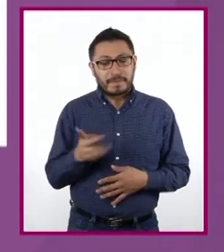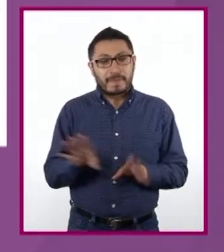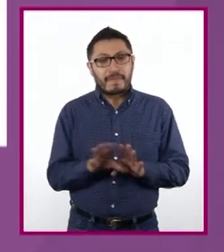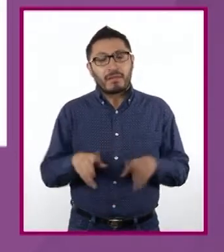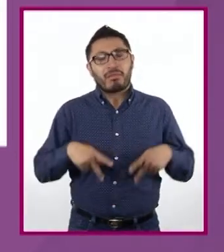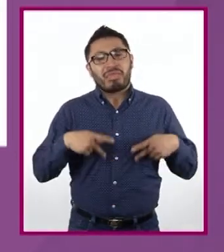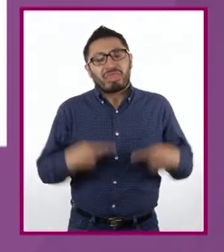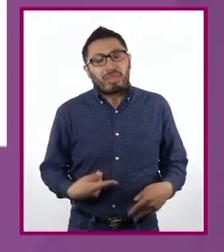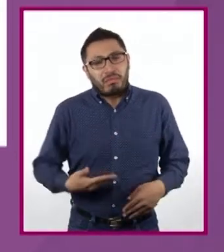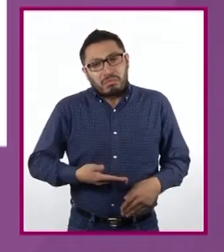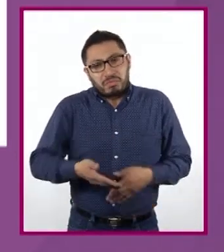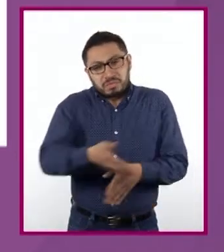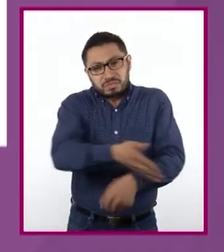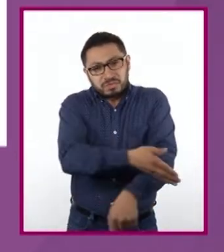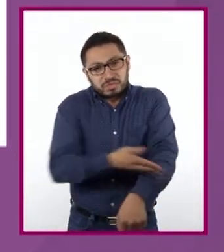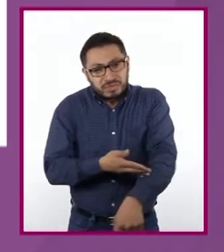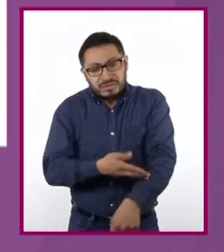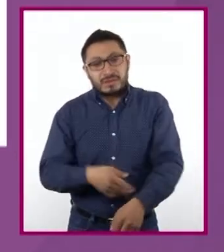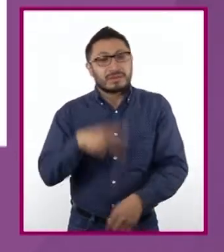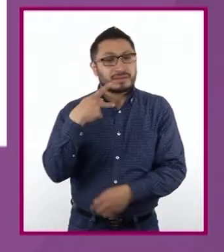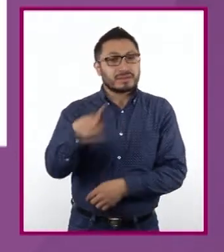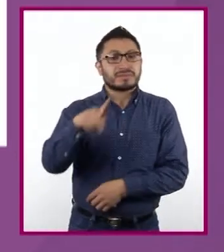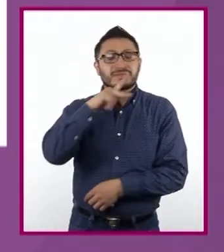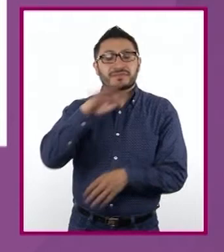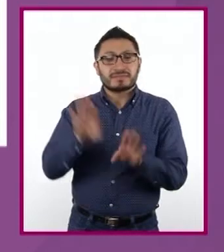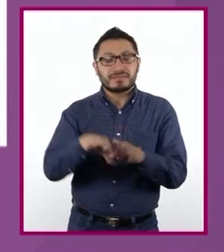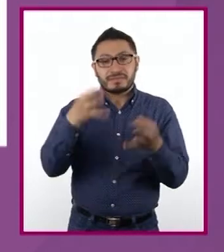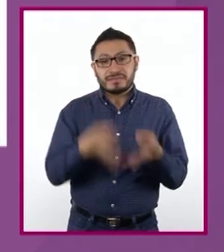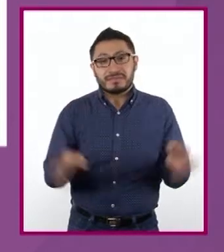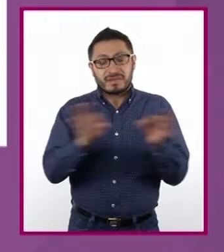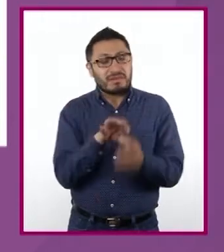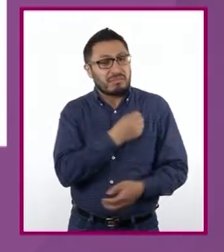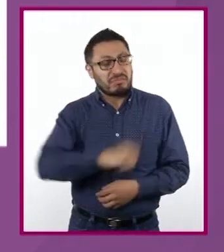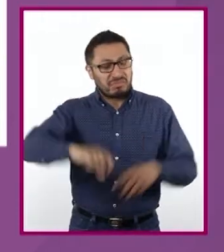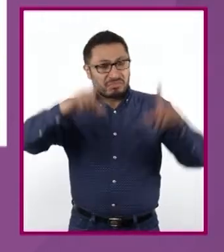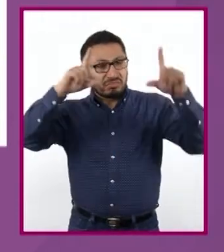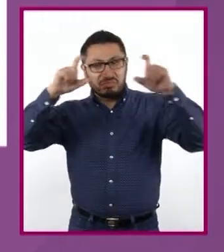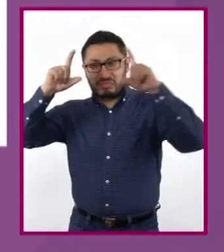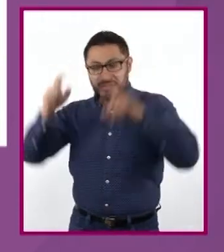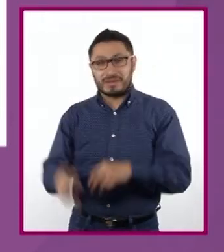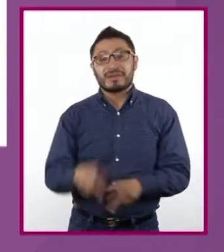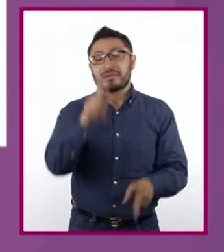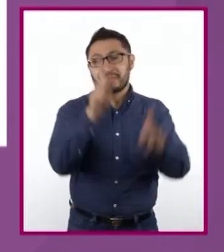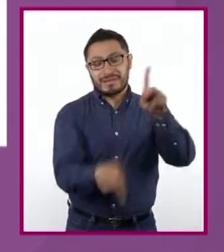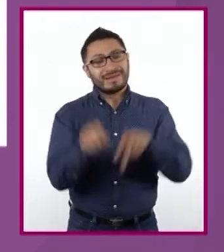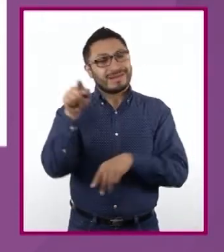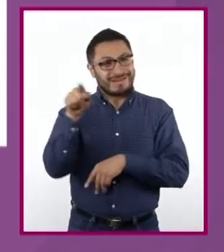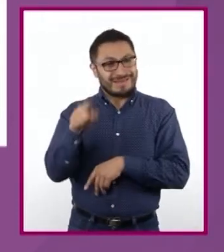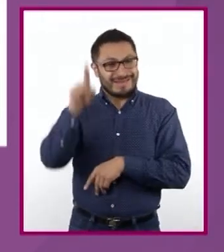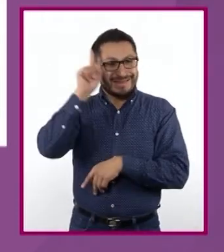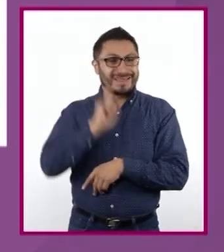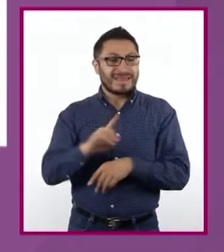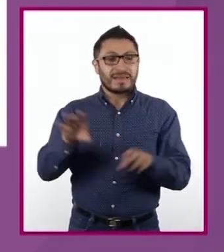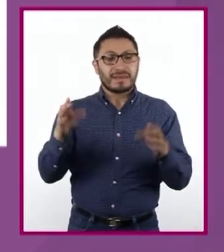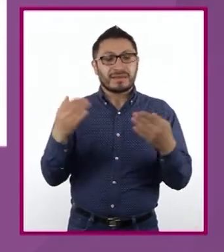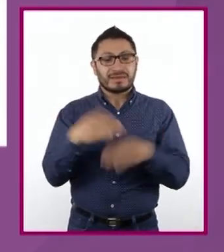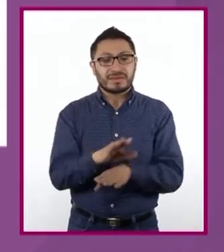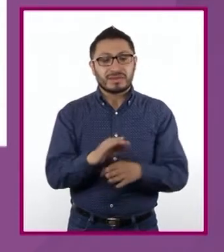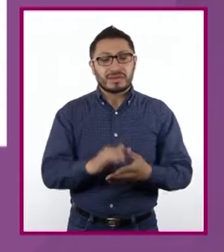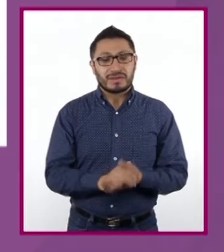corta. Su padre fue un gran fotógrafo y artista. Solía hablarle a Frida Kahlo sobre el arte antiguo de